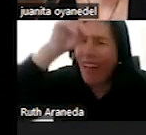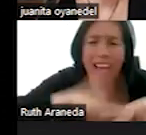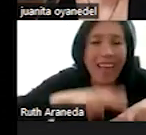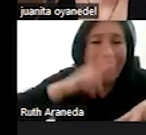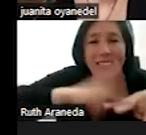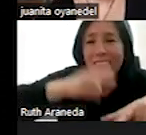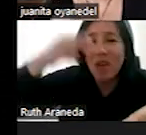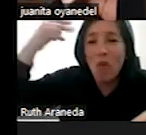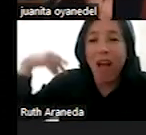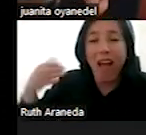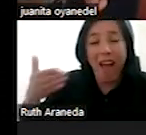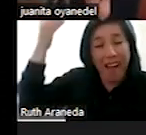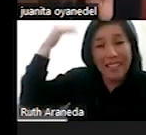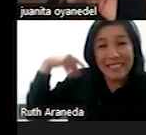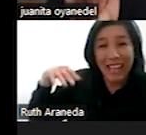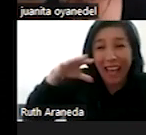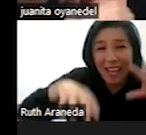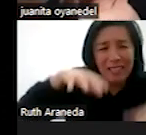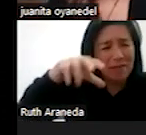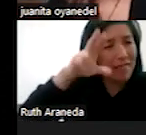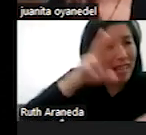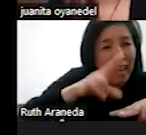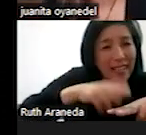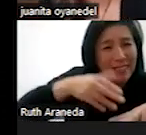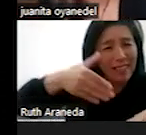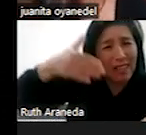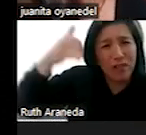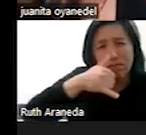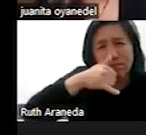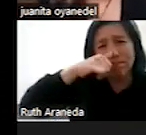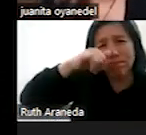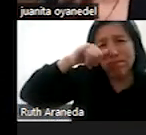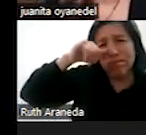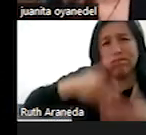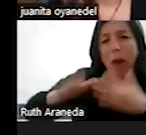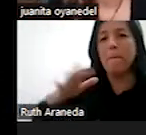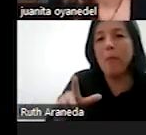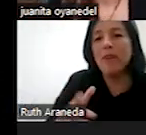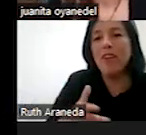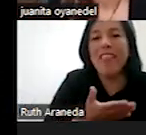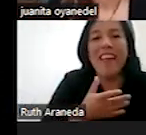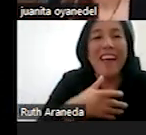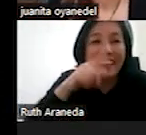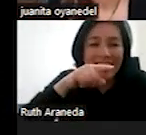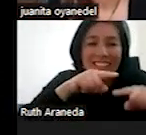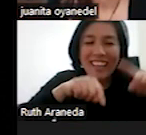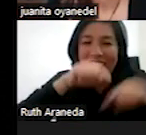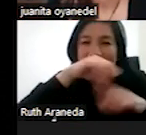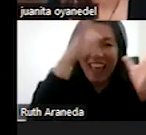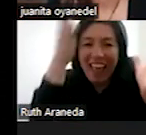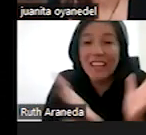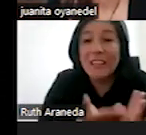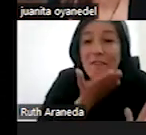sea, de fauna, megafauna y paleofauna, del Pleistoceno, o sea, del periodo de la edad de los hielos. Y eventualmente